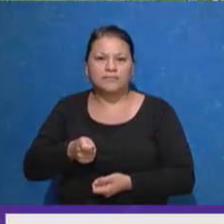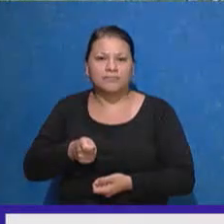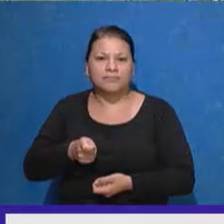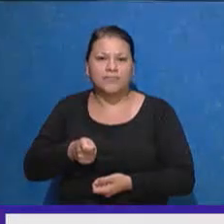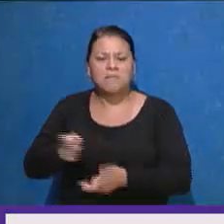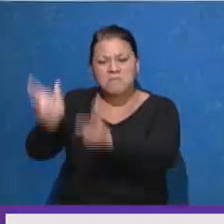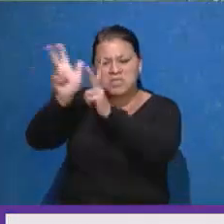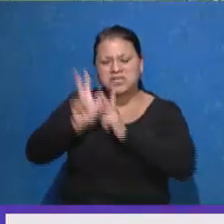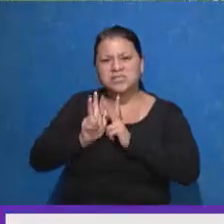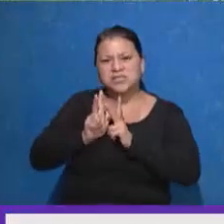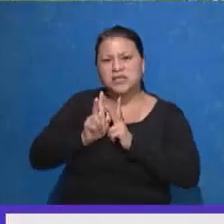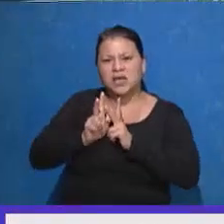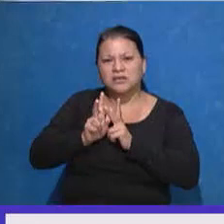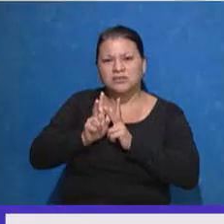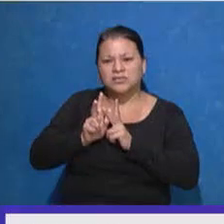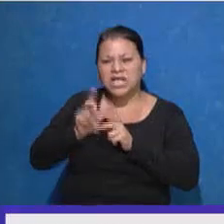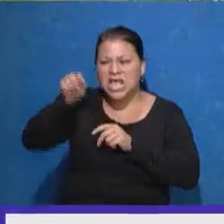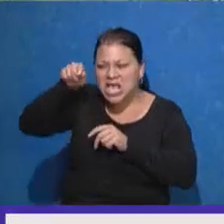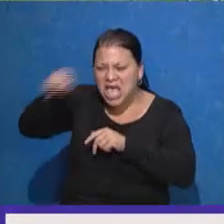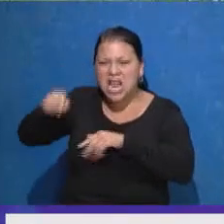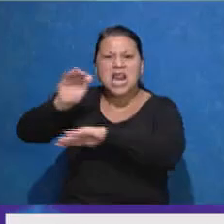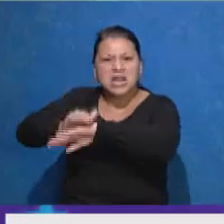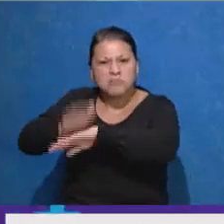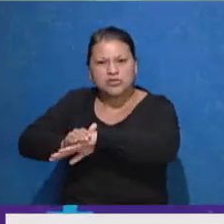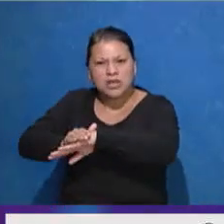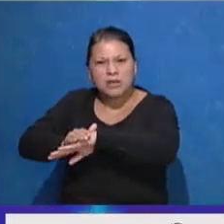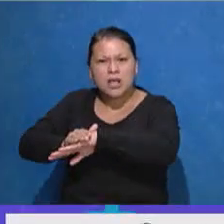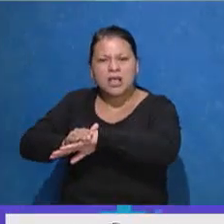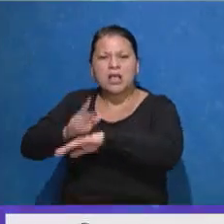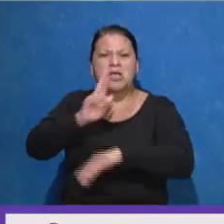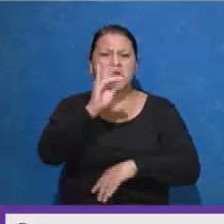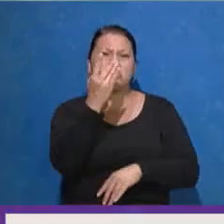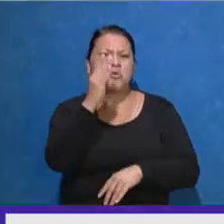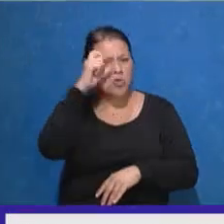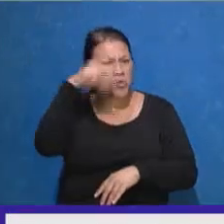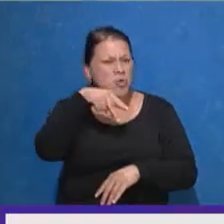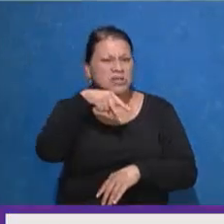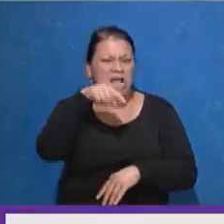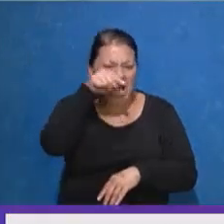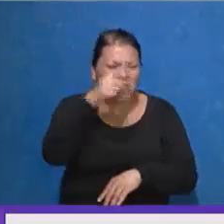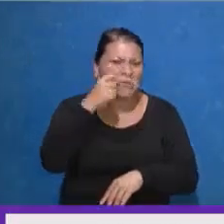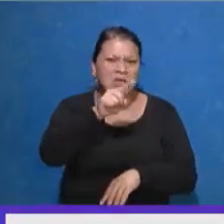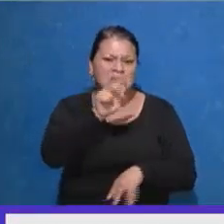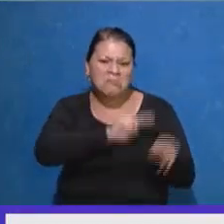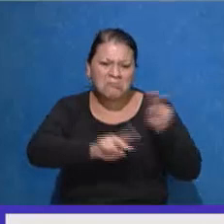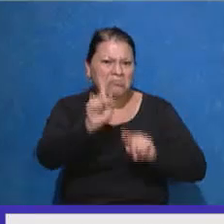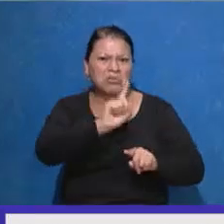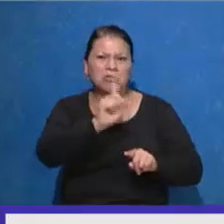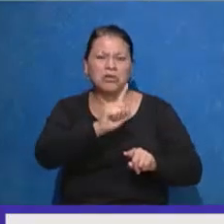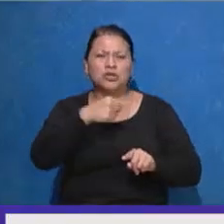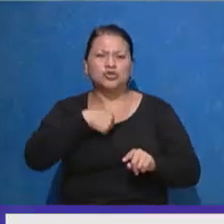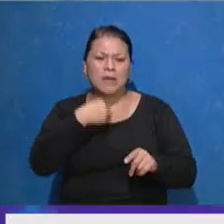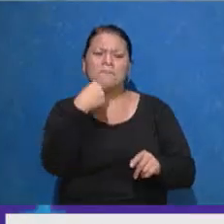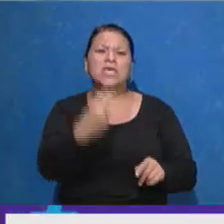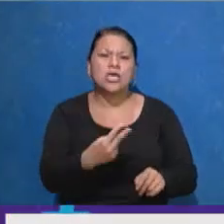me decía que era él. A Rubén Martínez, yo no lo encontré. Yo estaba cuidando a